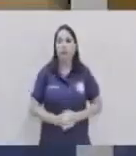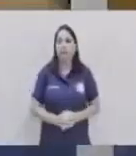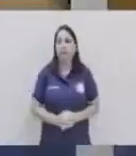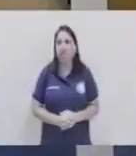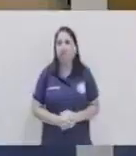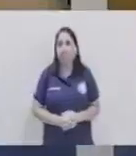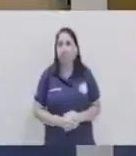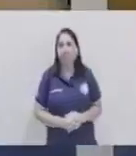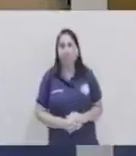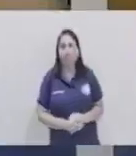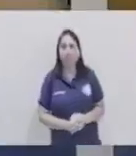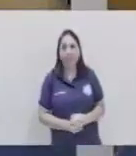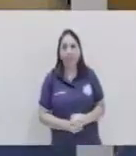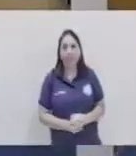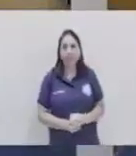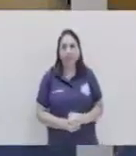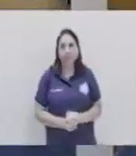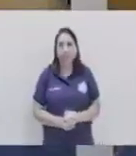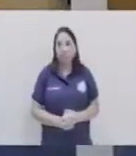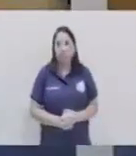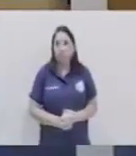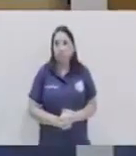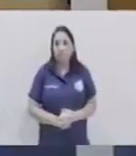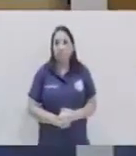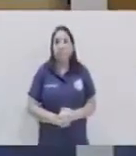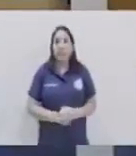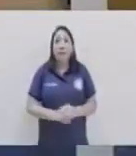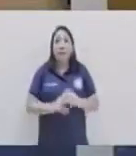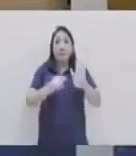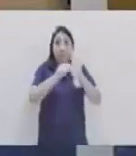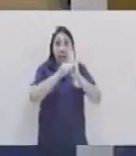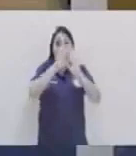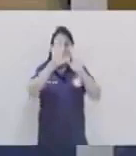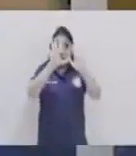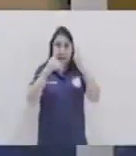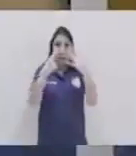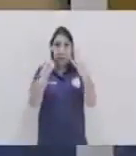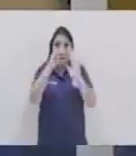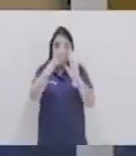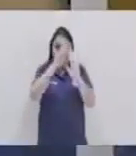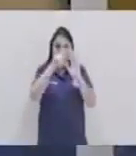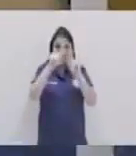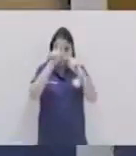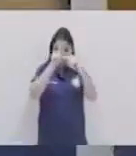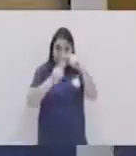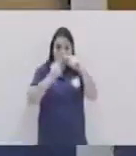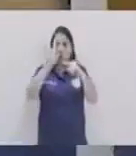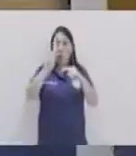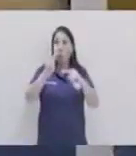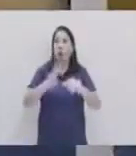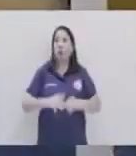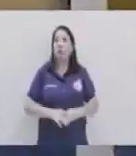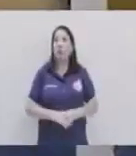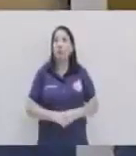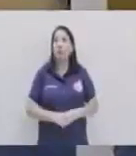este caso me quedaría que K es igual a esto. Menos 16 dividido 4 también me daría